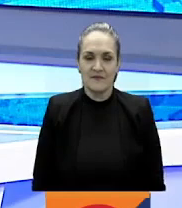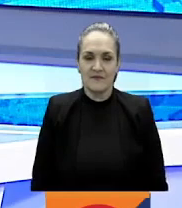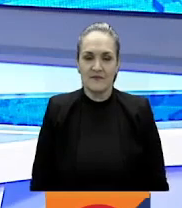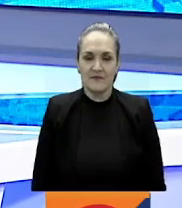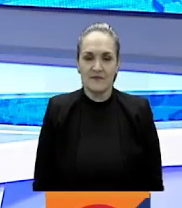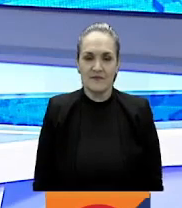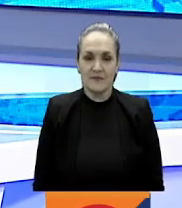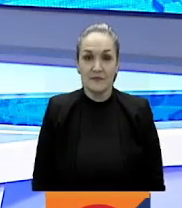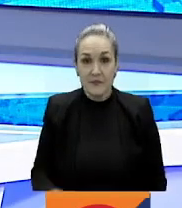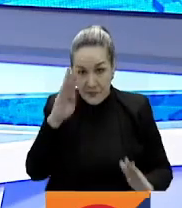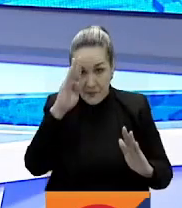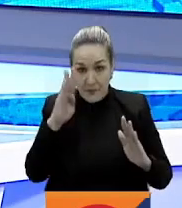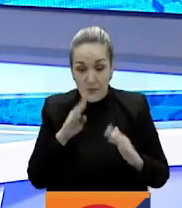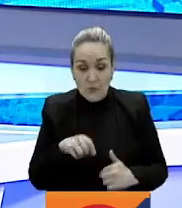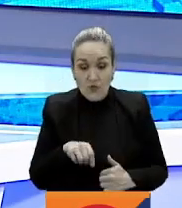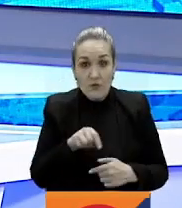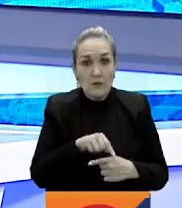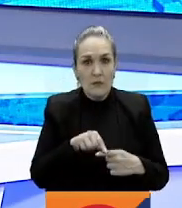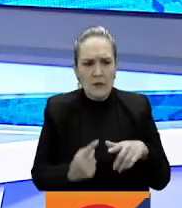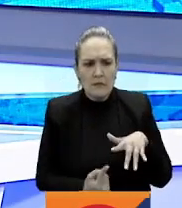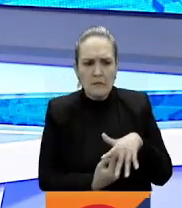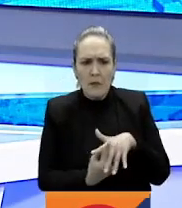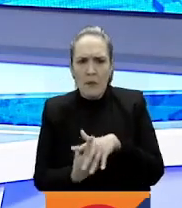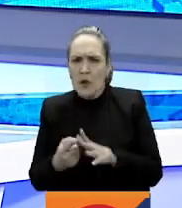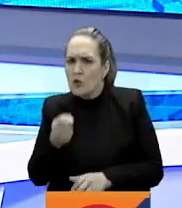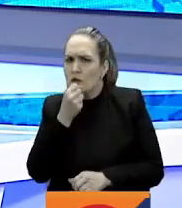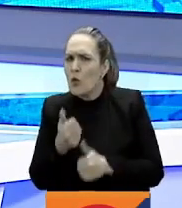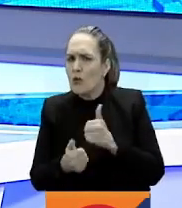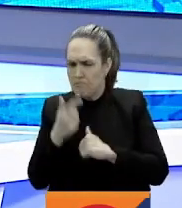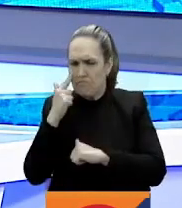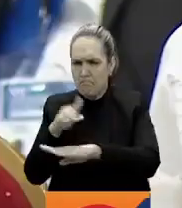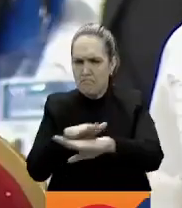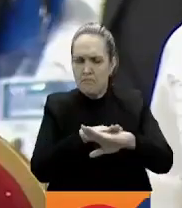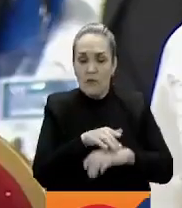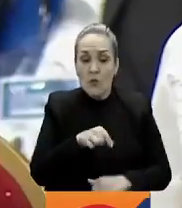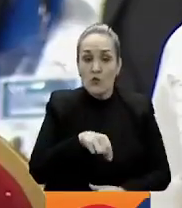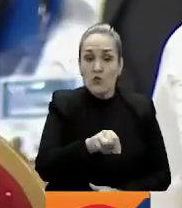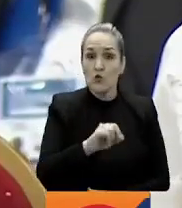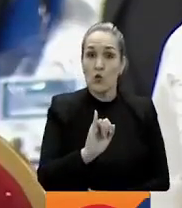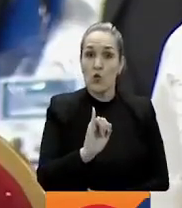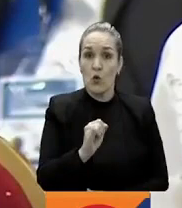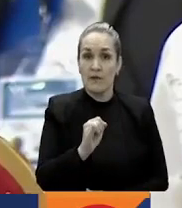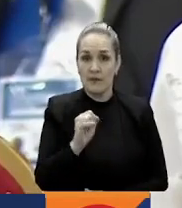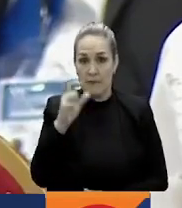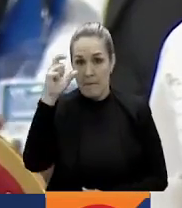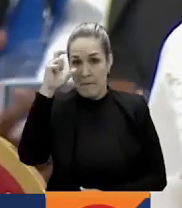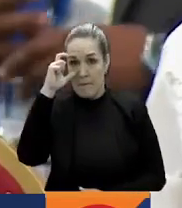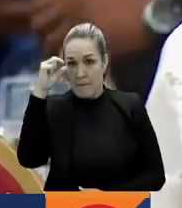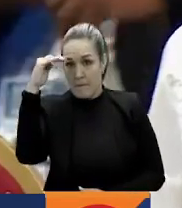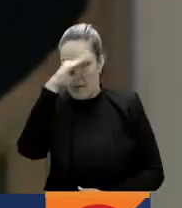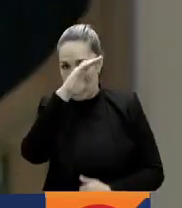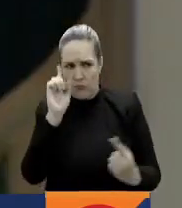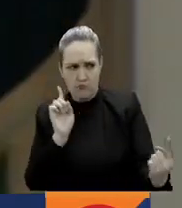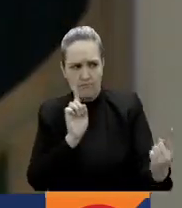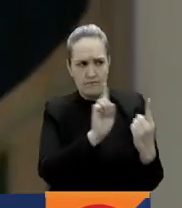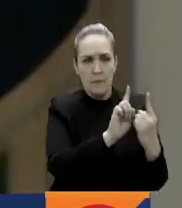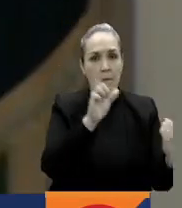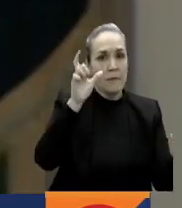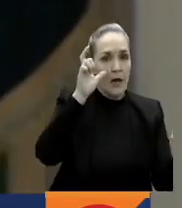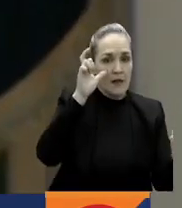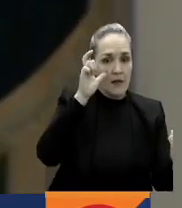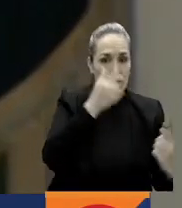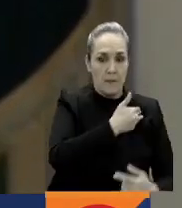Atención, estos son los temas que serán noticia esta semana. El próximo jueves, el presidente Gustavo Petro se reunirá con su homólogo Joe Biden en el